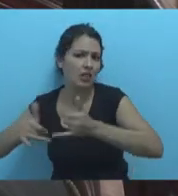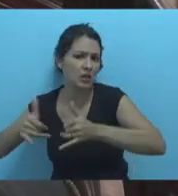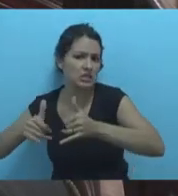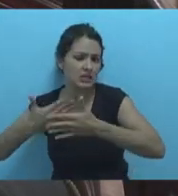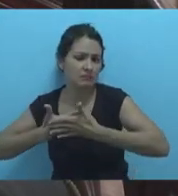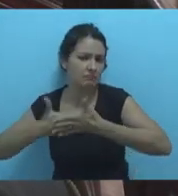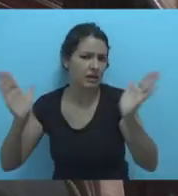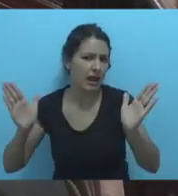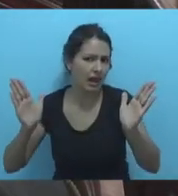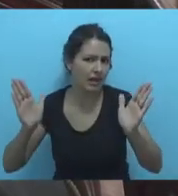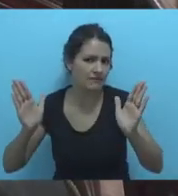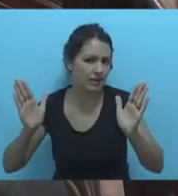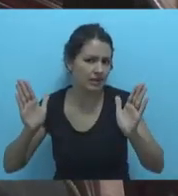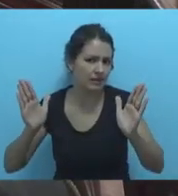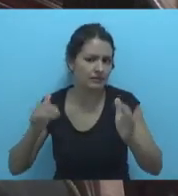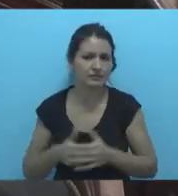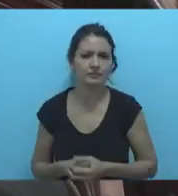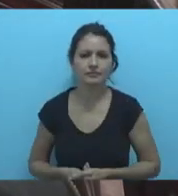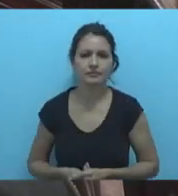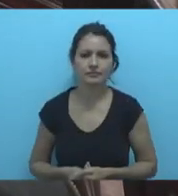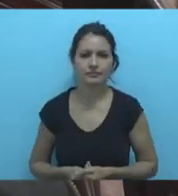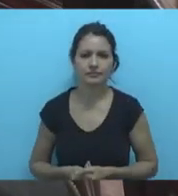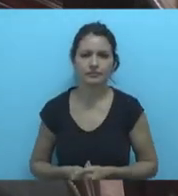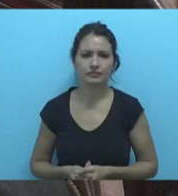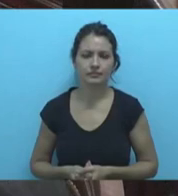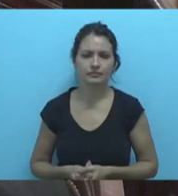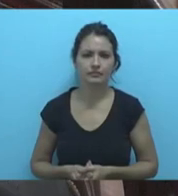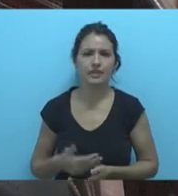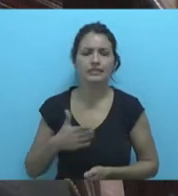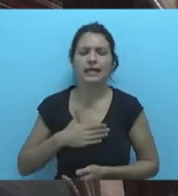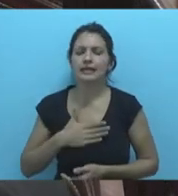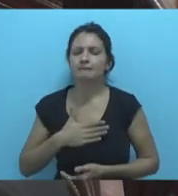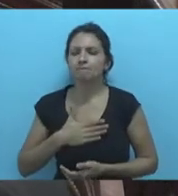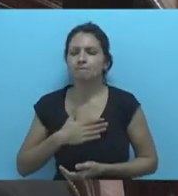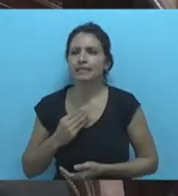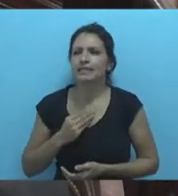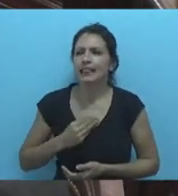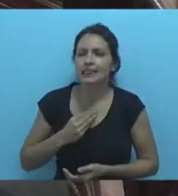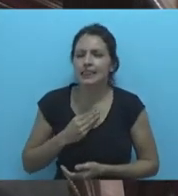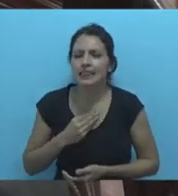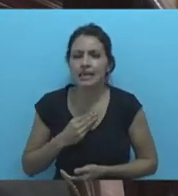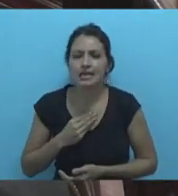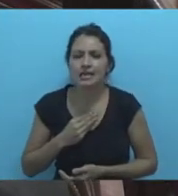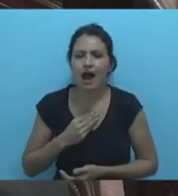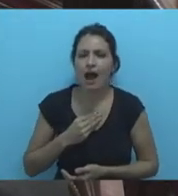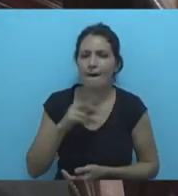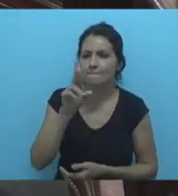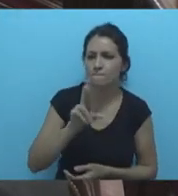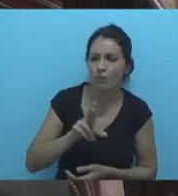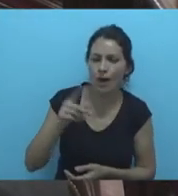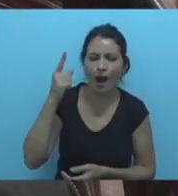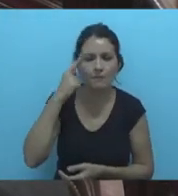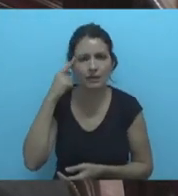y empezó a hacerlo porque ella decía que sentía como mujer, que pensaba como mujer, y de esa